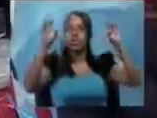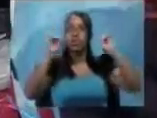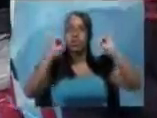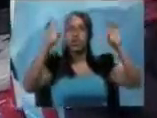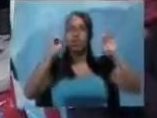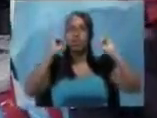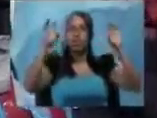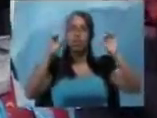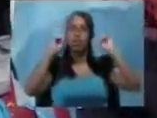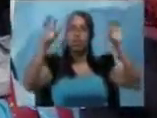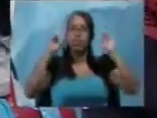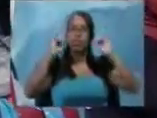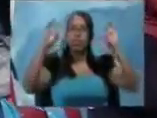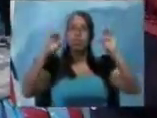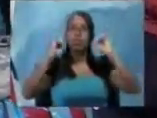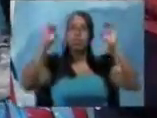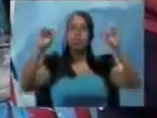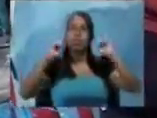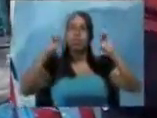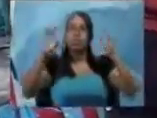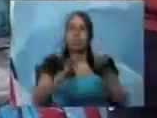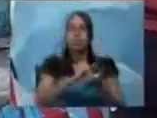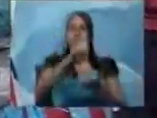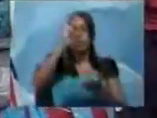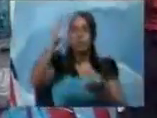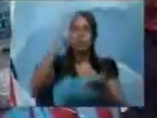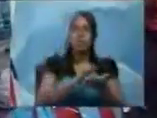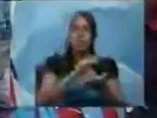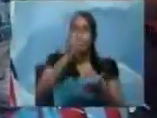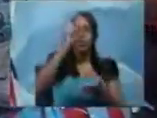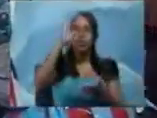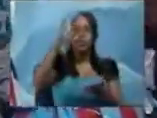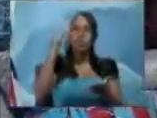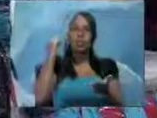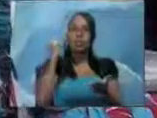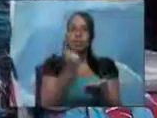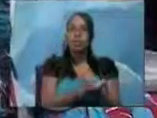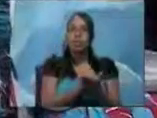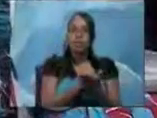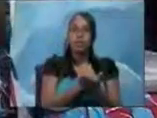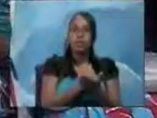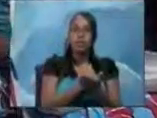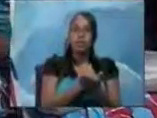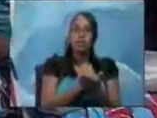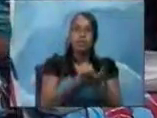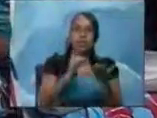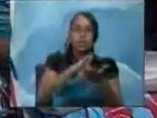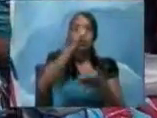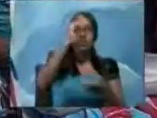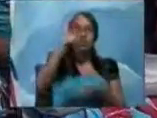Gloria a Dios Gloria a Dios Gloria di